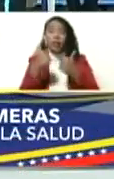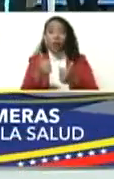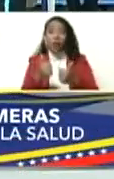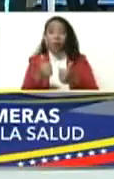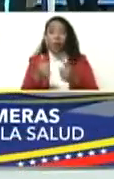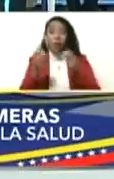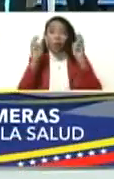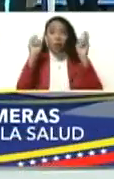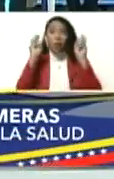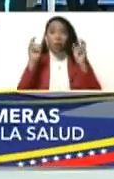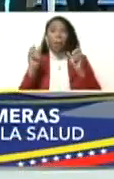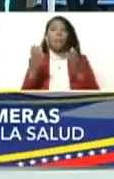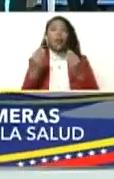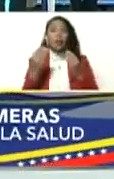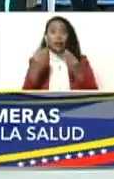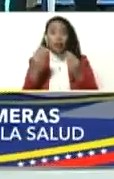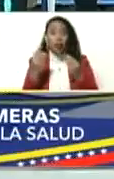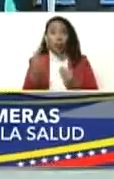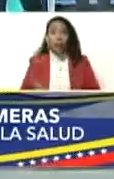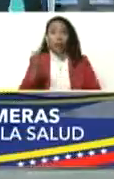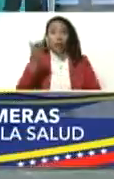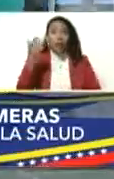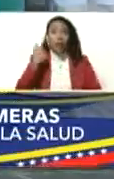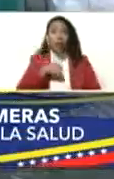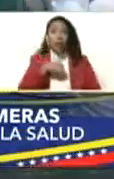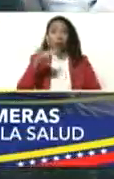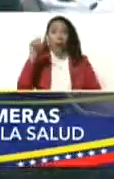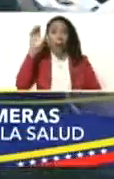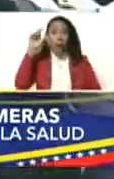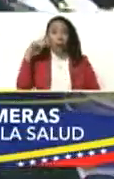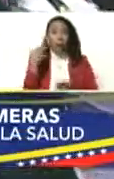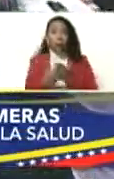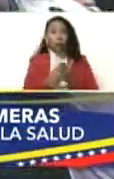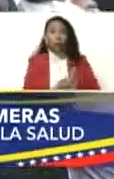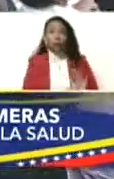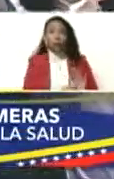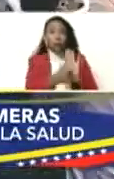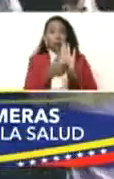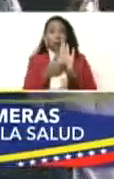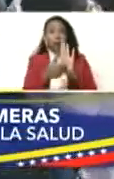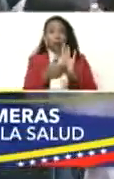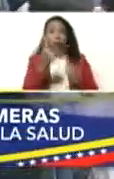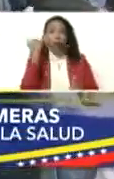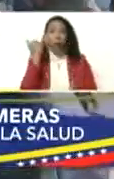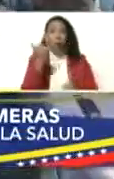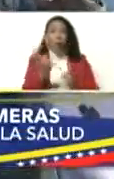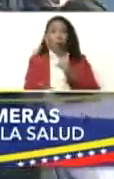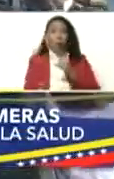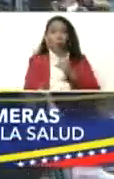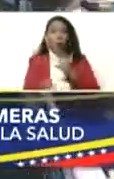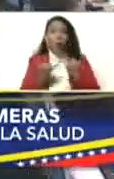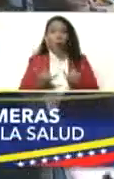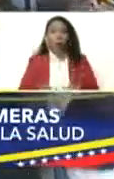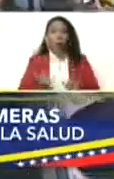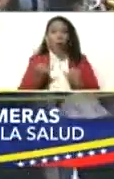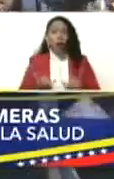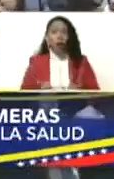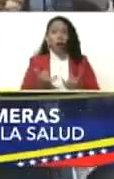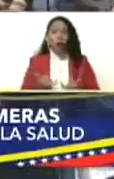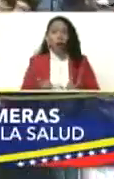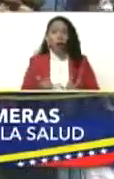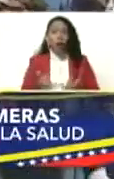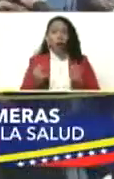área bastante priorizada en nuestro país y así se ha demostrado últimamente o recientemente desde el combate de